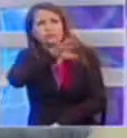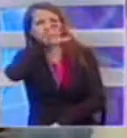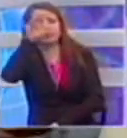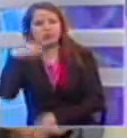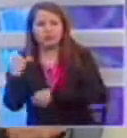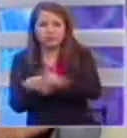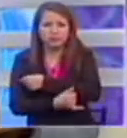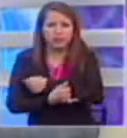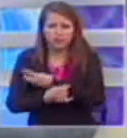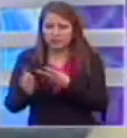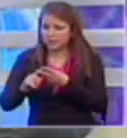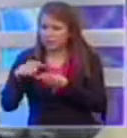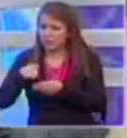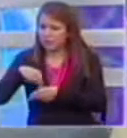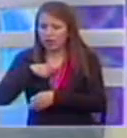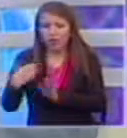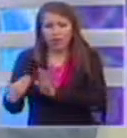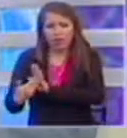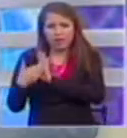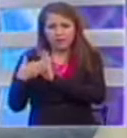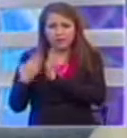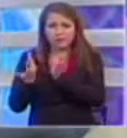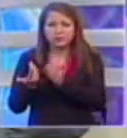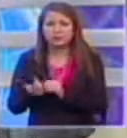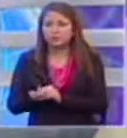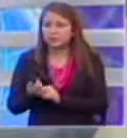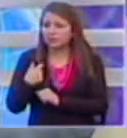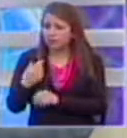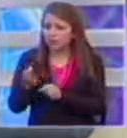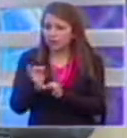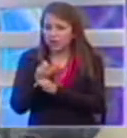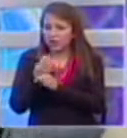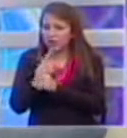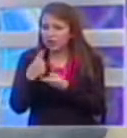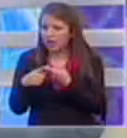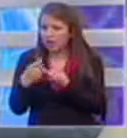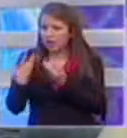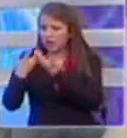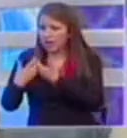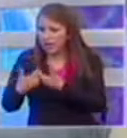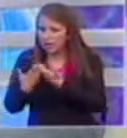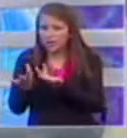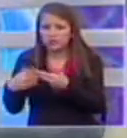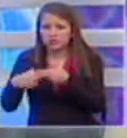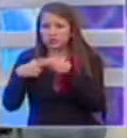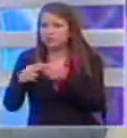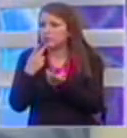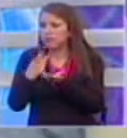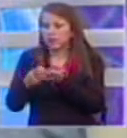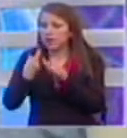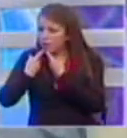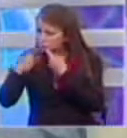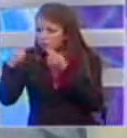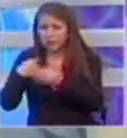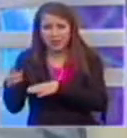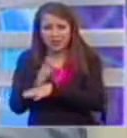Los que hacemos oposición no estamos utilizando los funcionarios, ni las empresas, ni los recursos para hacer